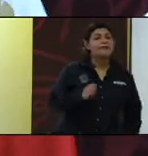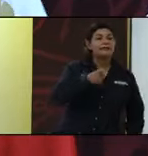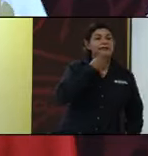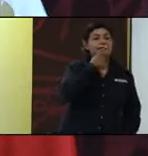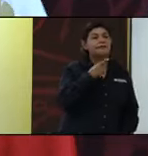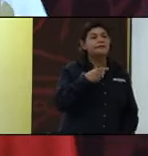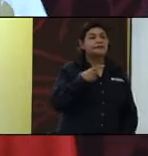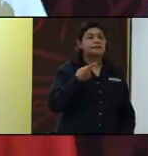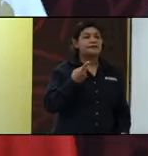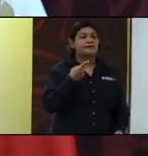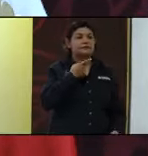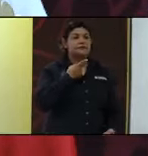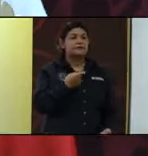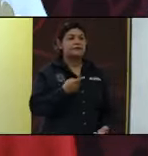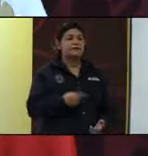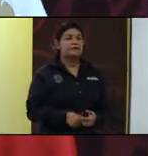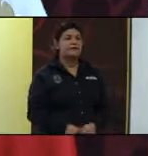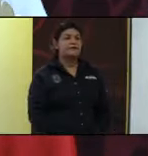que